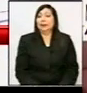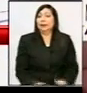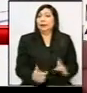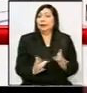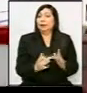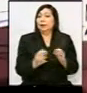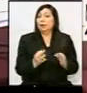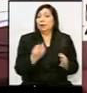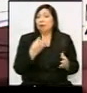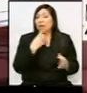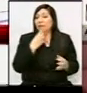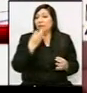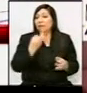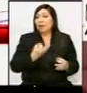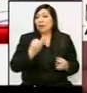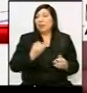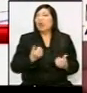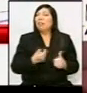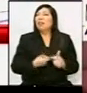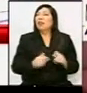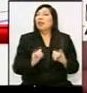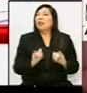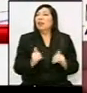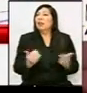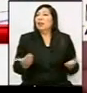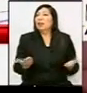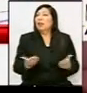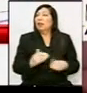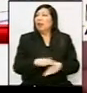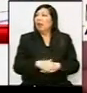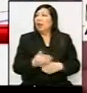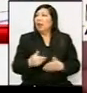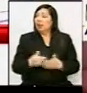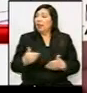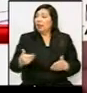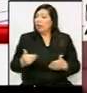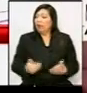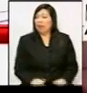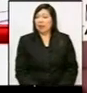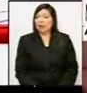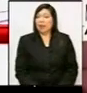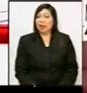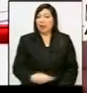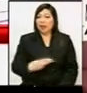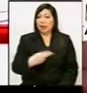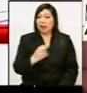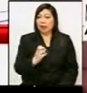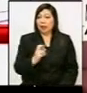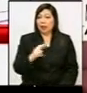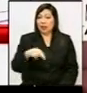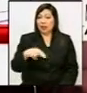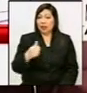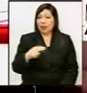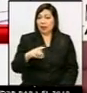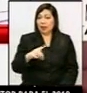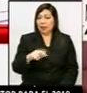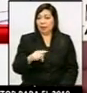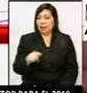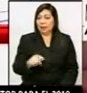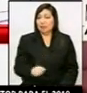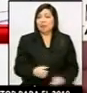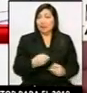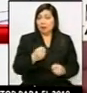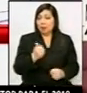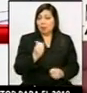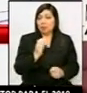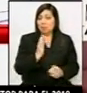entidad realmente crediticia. ¿Y en qué va a quedar ello? Porque la gestión anterior, la del señor Hernández, iba a inyectarle 400 millones de soles al